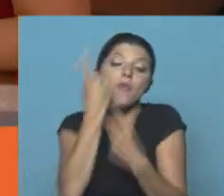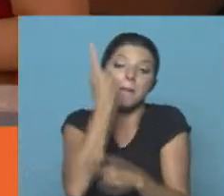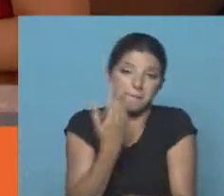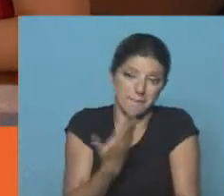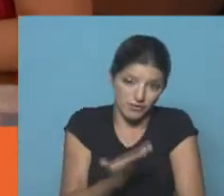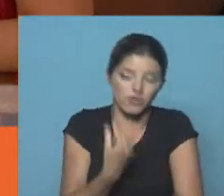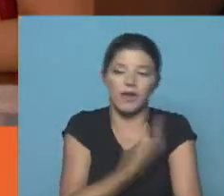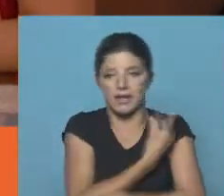investigación en su contra y que puede terminar condenada.